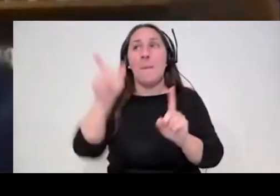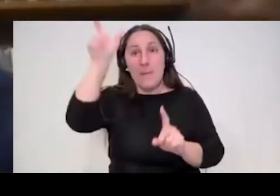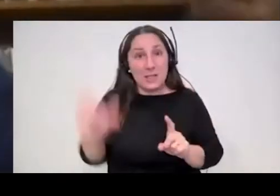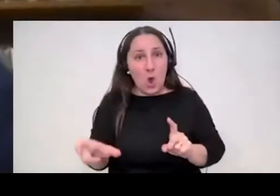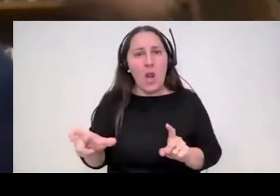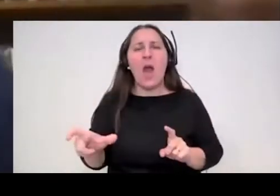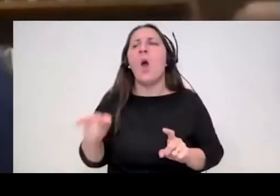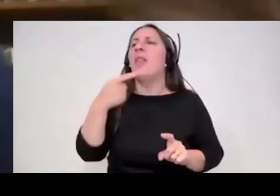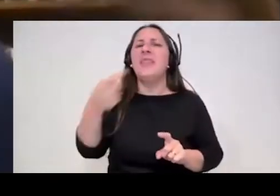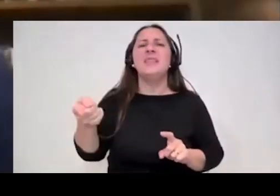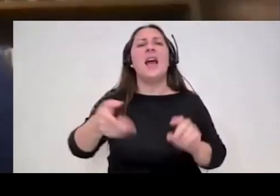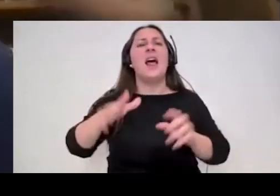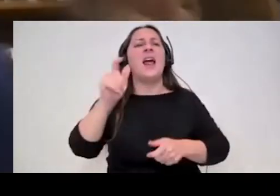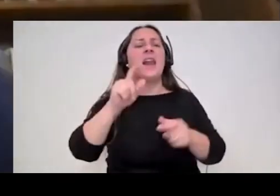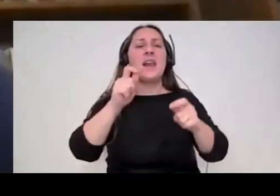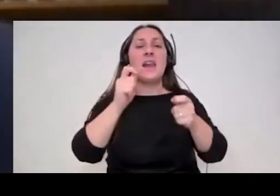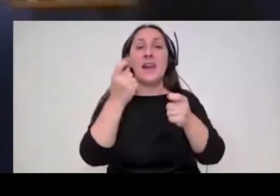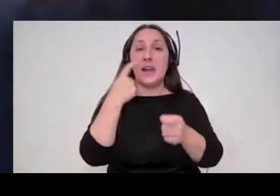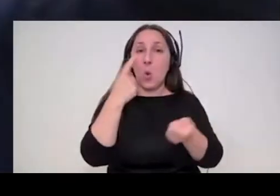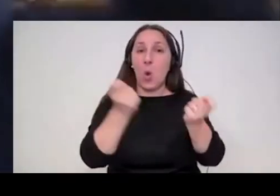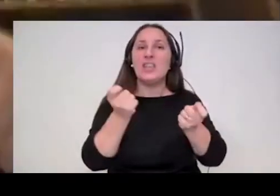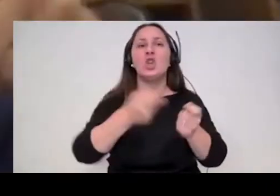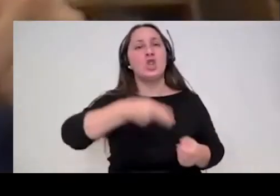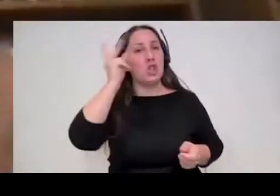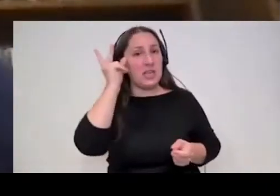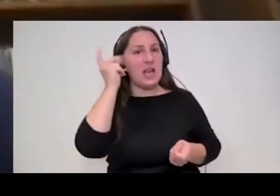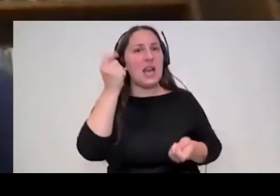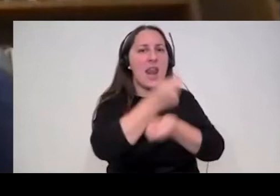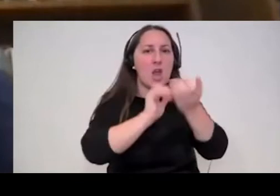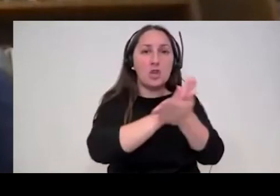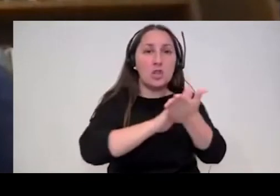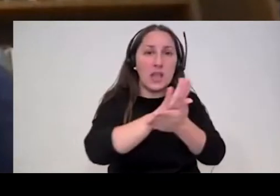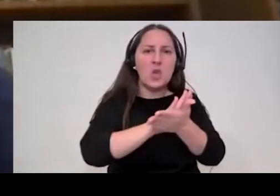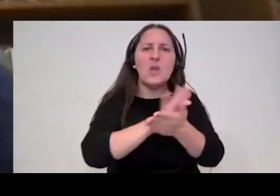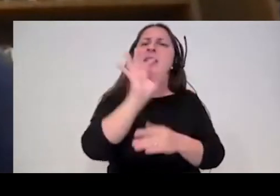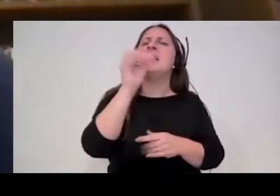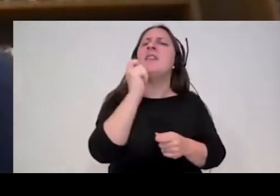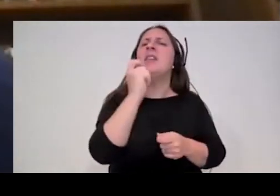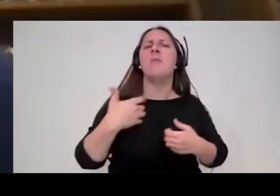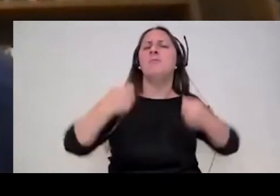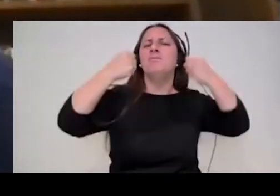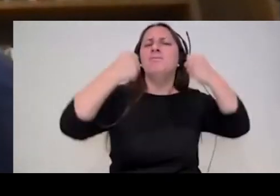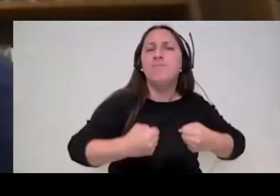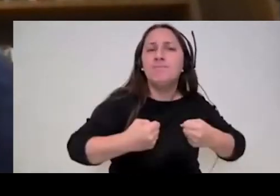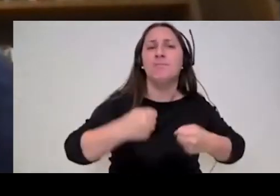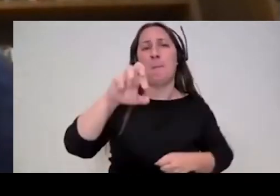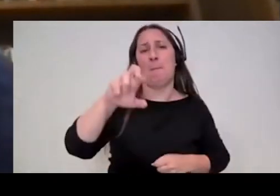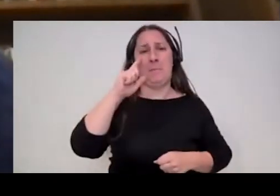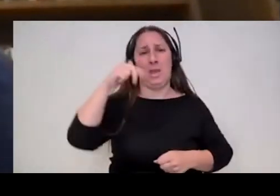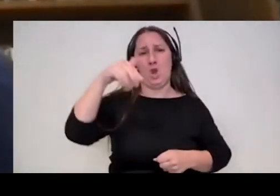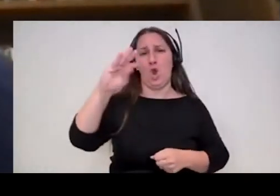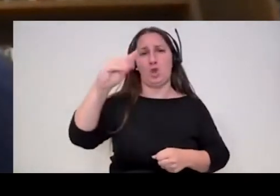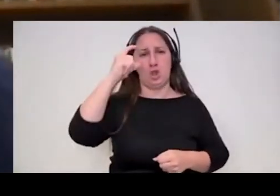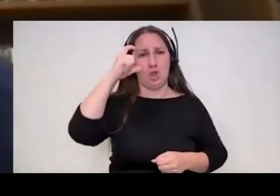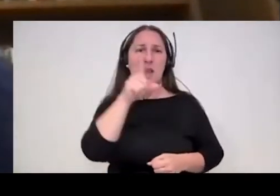cuando en Chile la regulación sindical y negocial que tienen hoy en día, ¿saben quién la impuso? Pinochet.